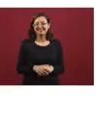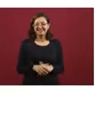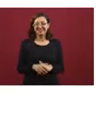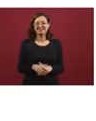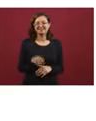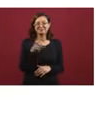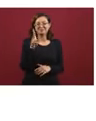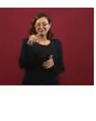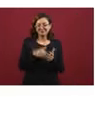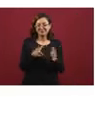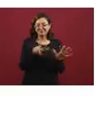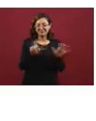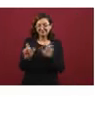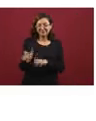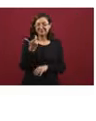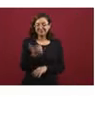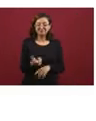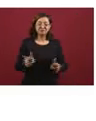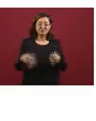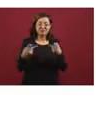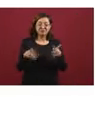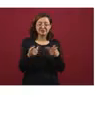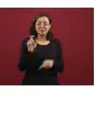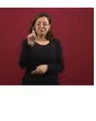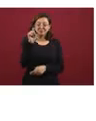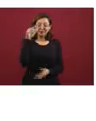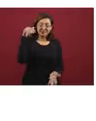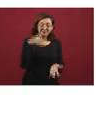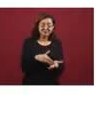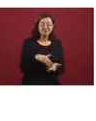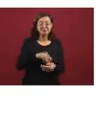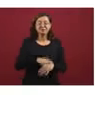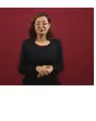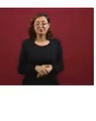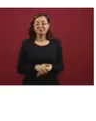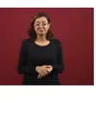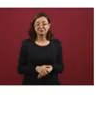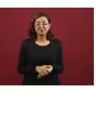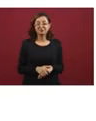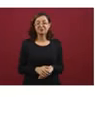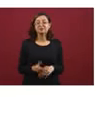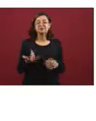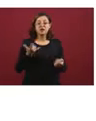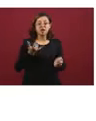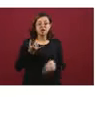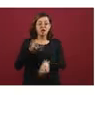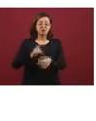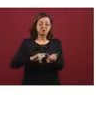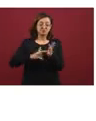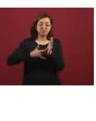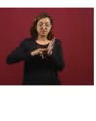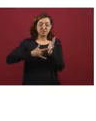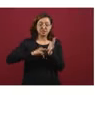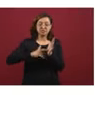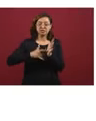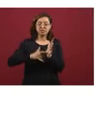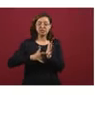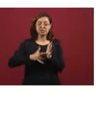alrededor de 2.700 pesos, se vende 20 mil. Y finalmente podemos ver ahí un reloj, Harry